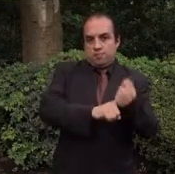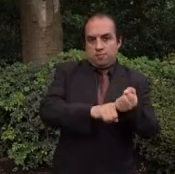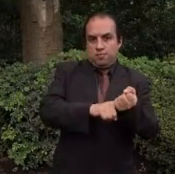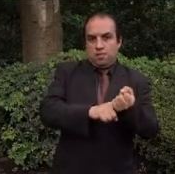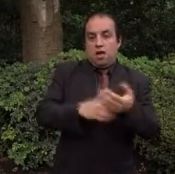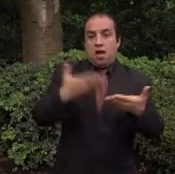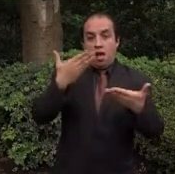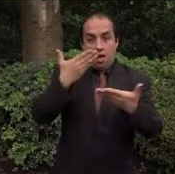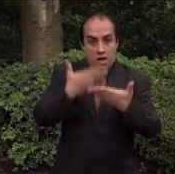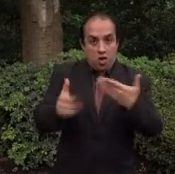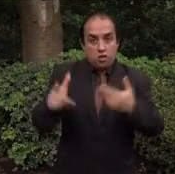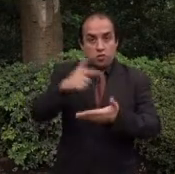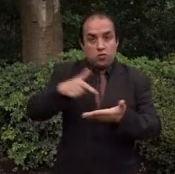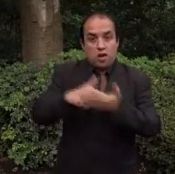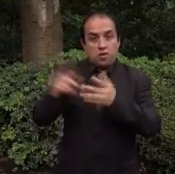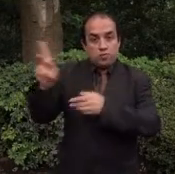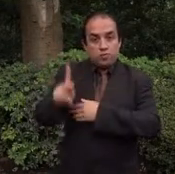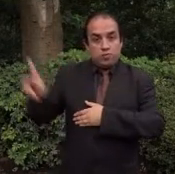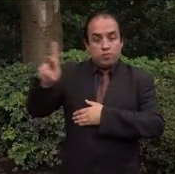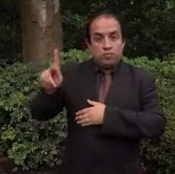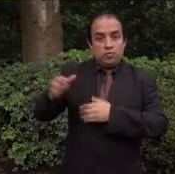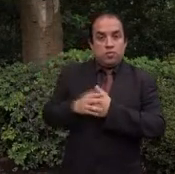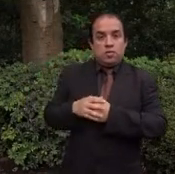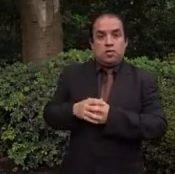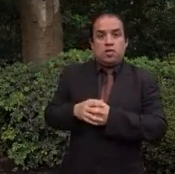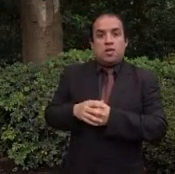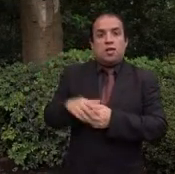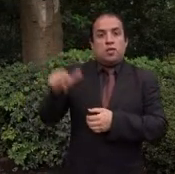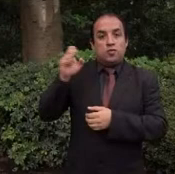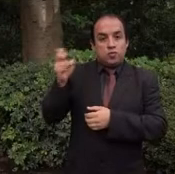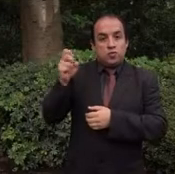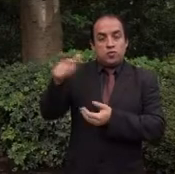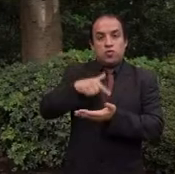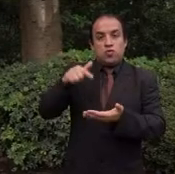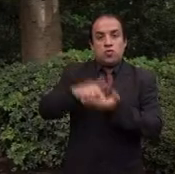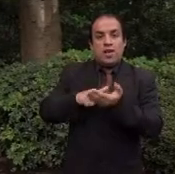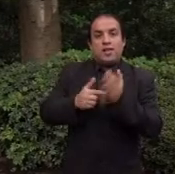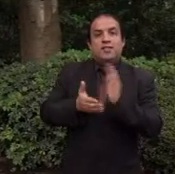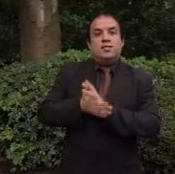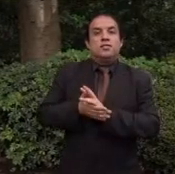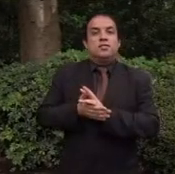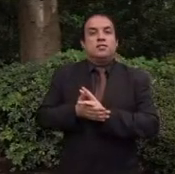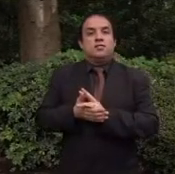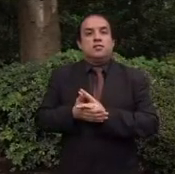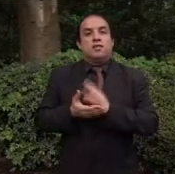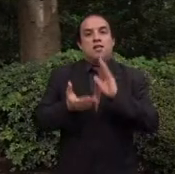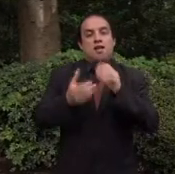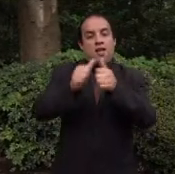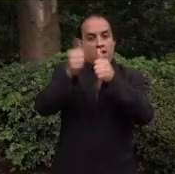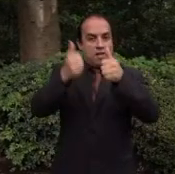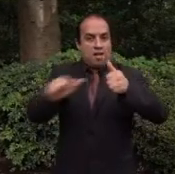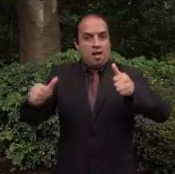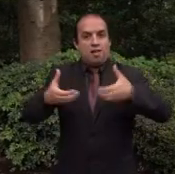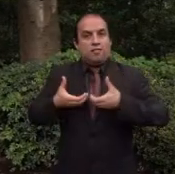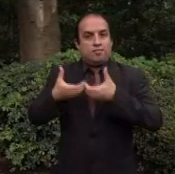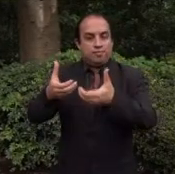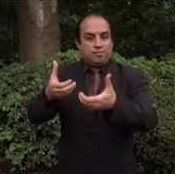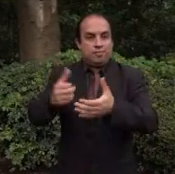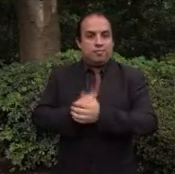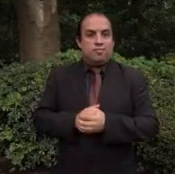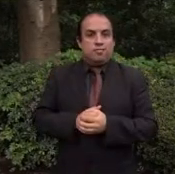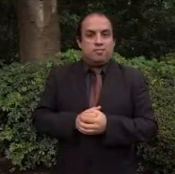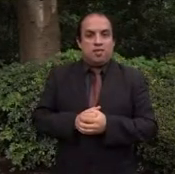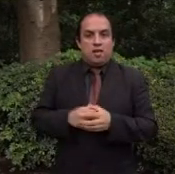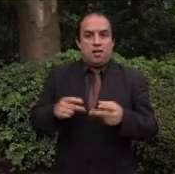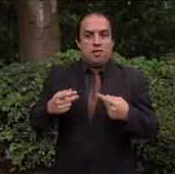espacios públicos y ahí van a ser espacios de arte urbano que permitan también, pues sobre todo,